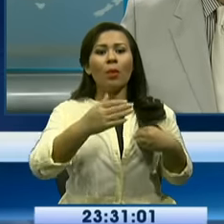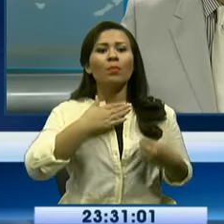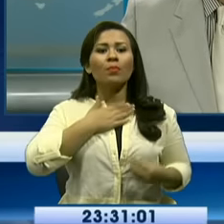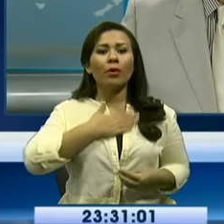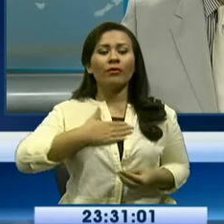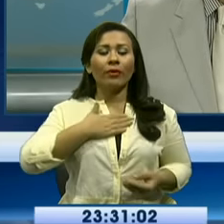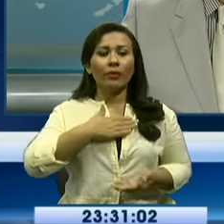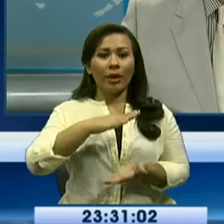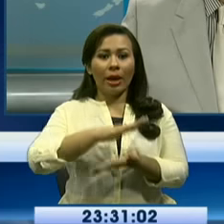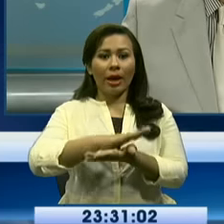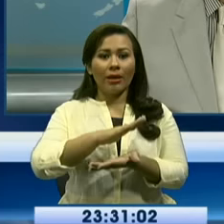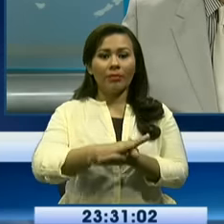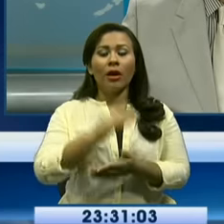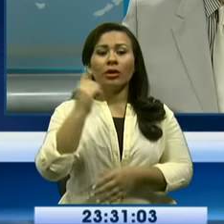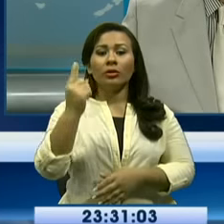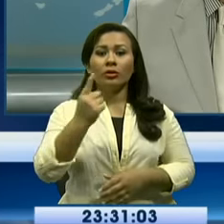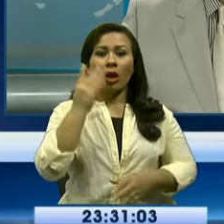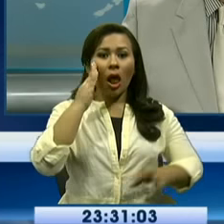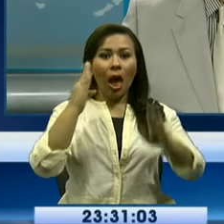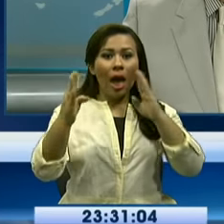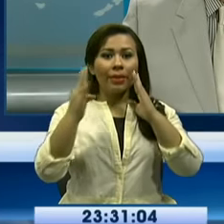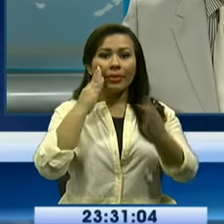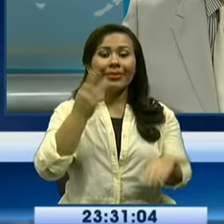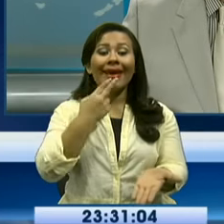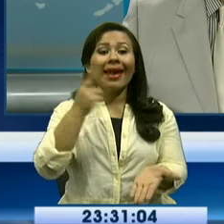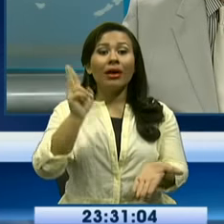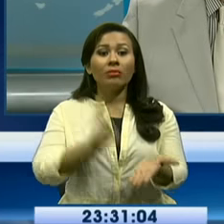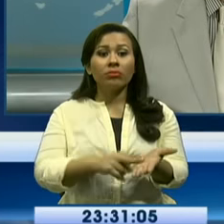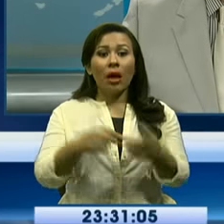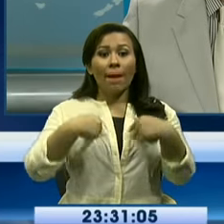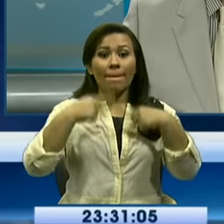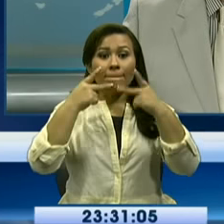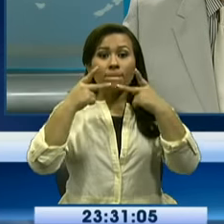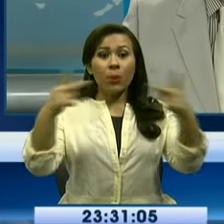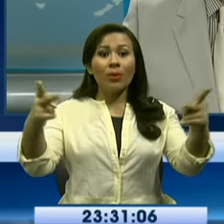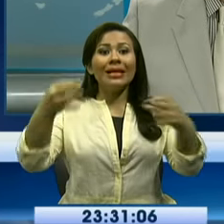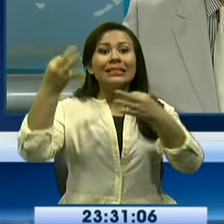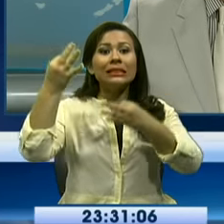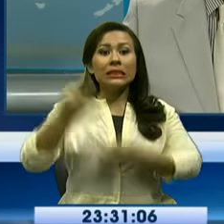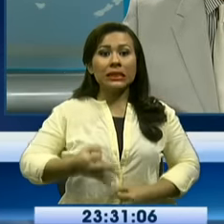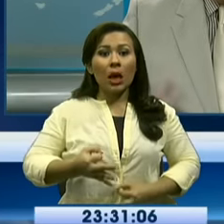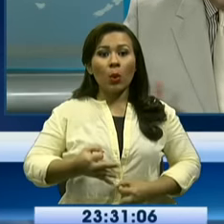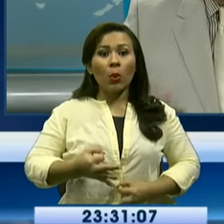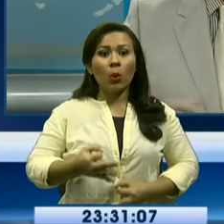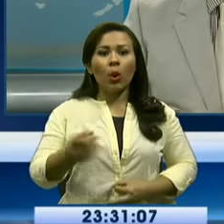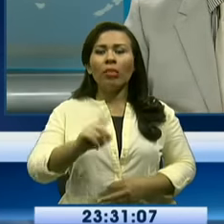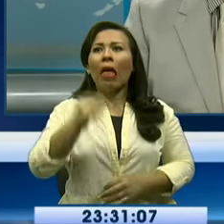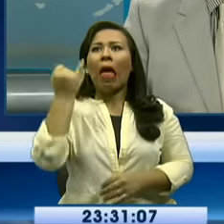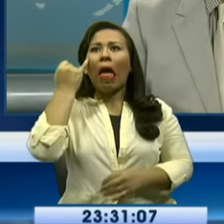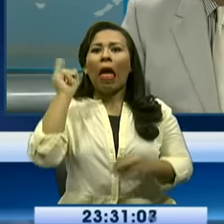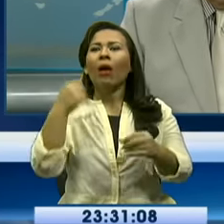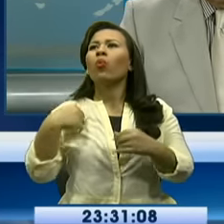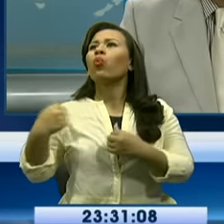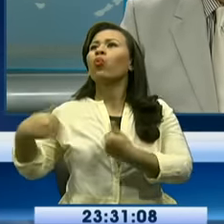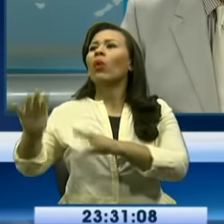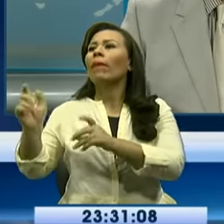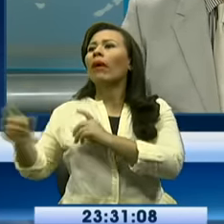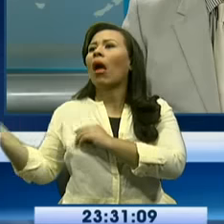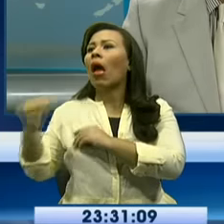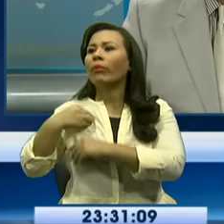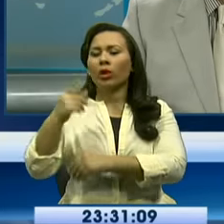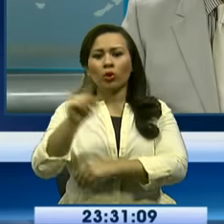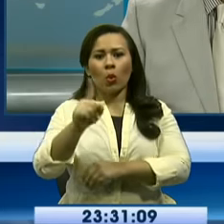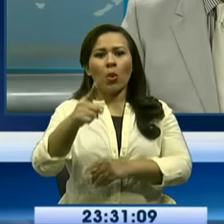calma, solo atender comunicados de vocerías oficiales, de fuentes oficiales. Correcto. Y los medios de comunicación serios como